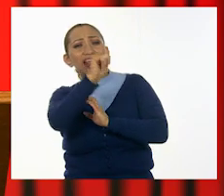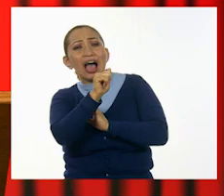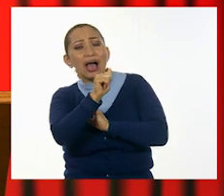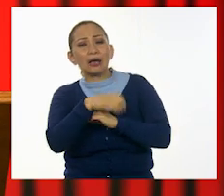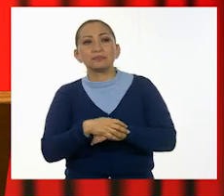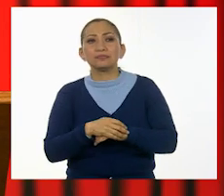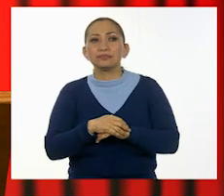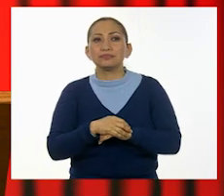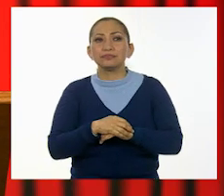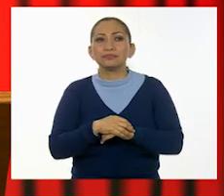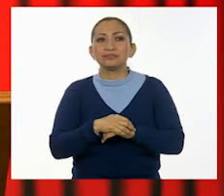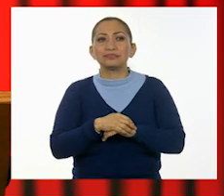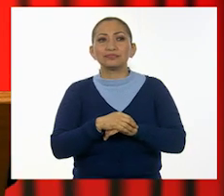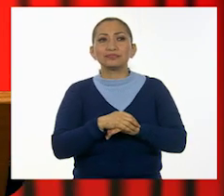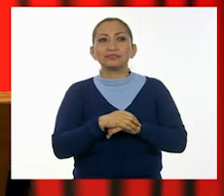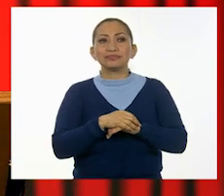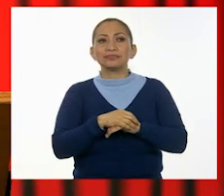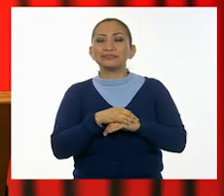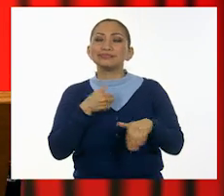¡Galerita!